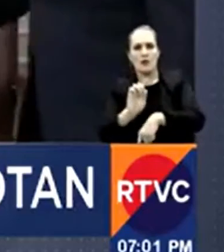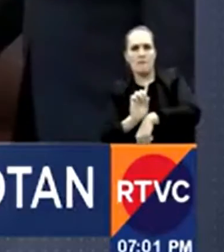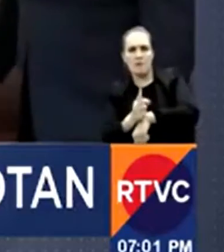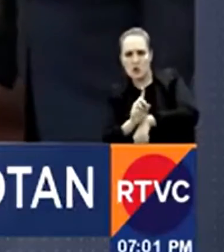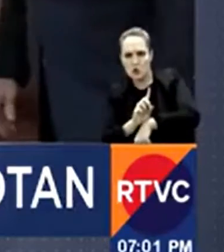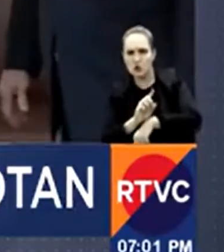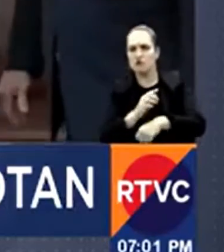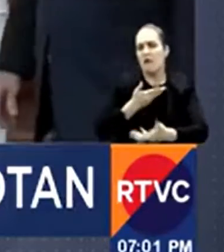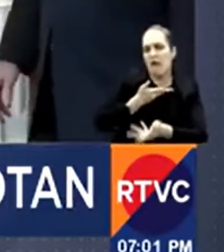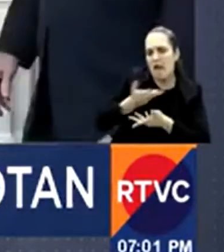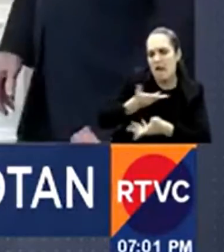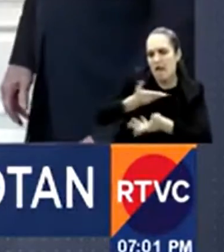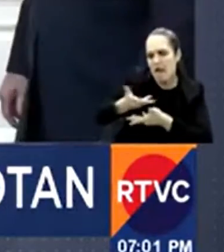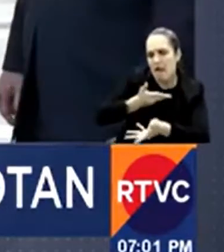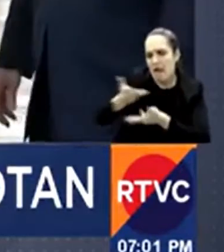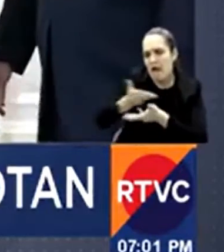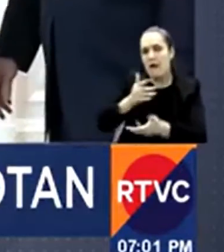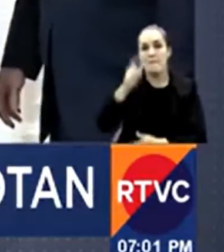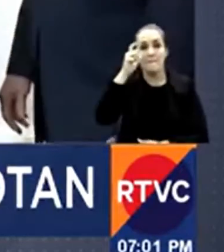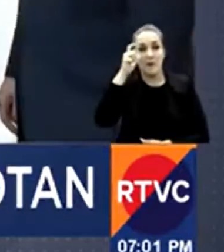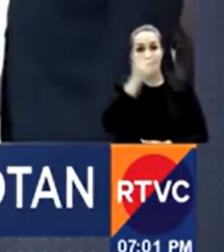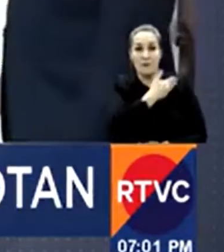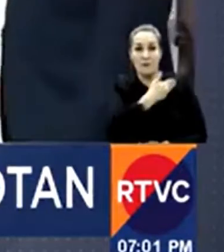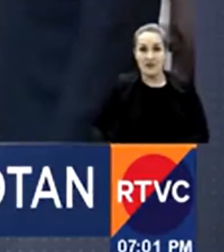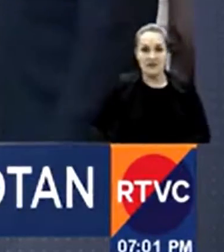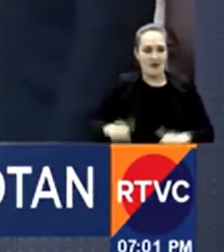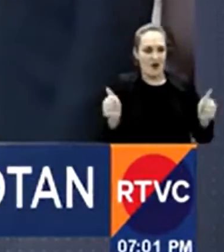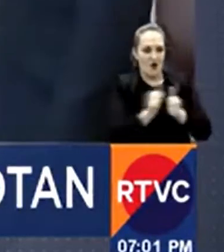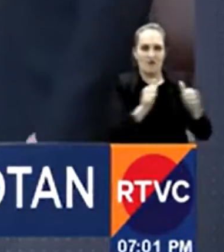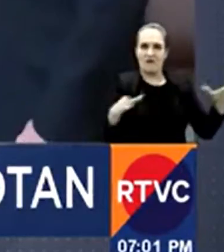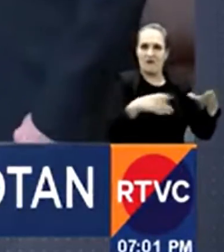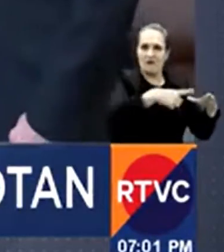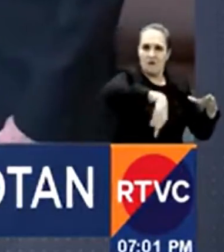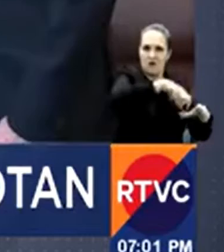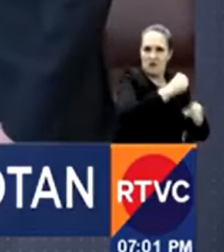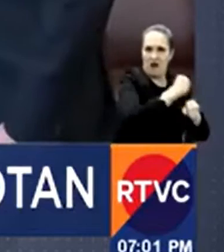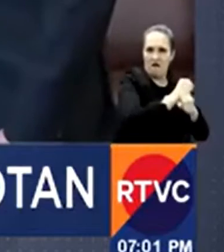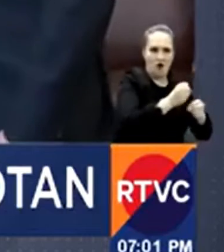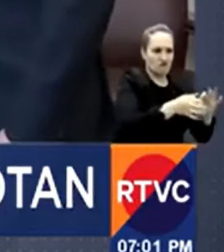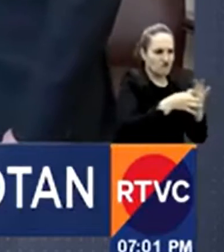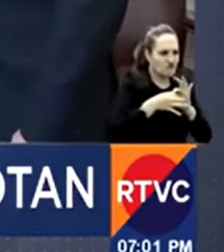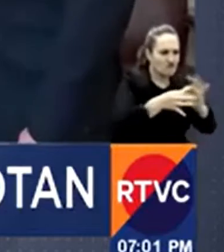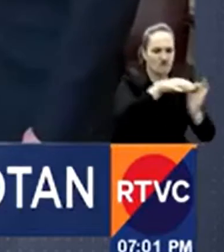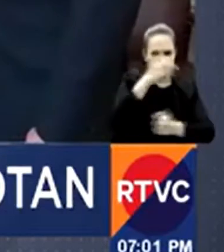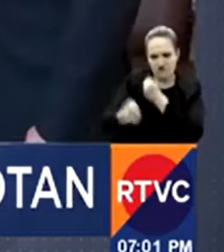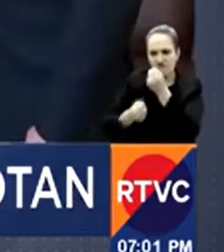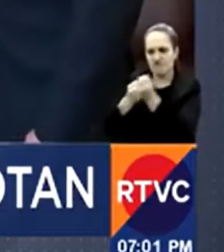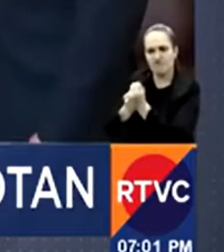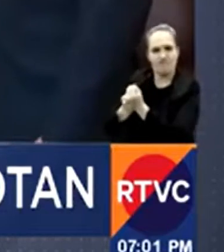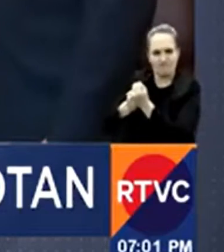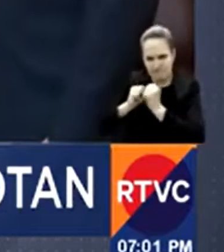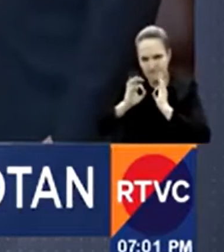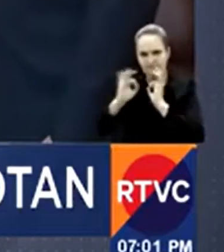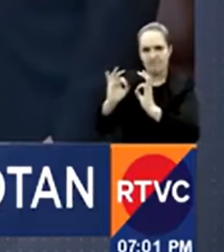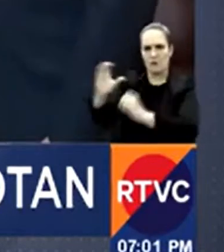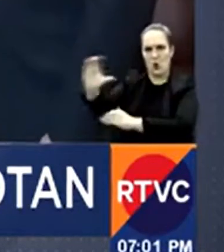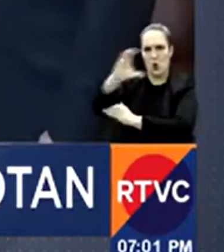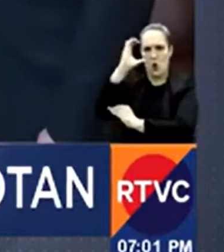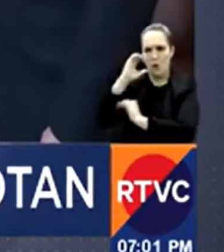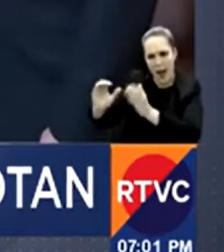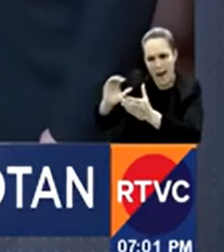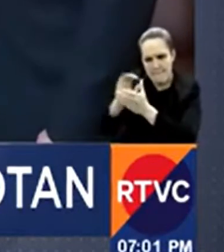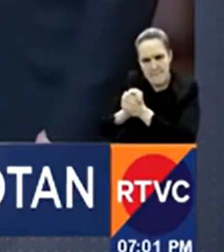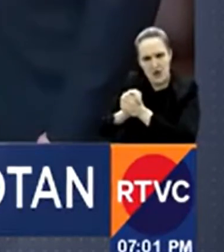Durante todo este tiempo, el presidente Joe Biden y su equipo de trabajo le ofrecieron total apoyo a Colombia por ser su